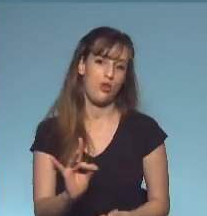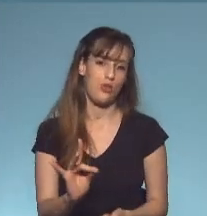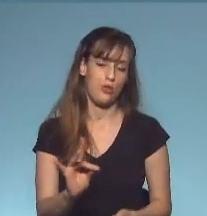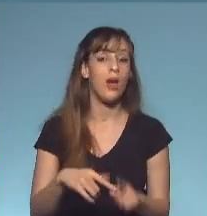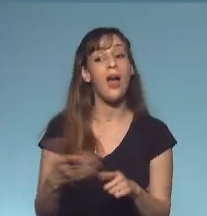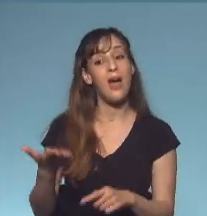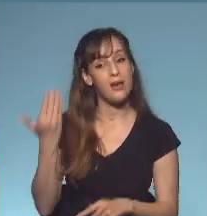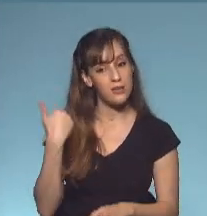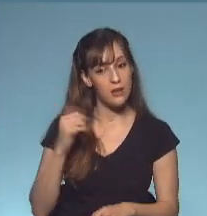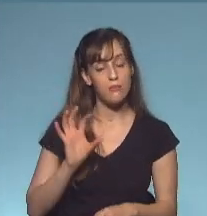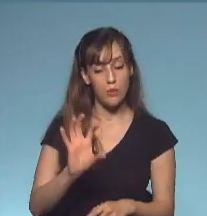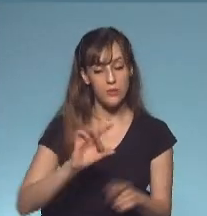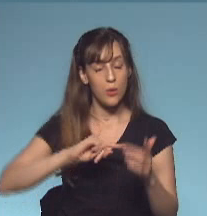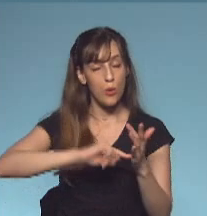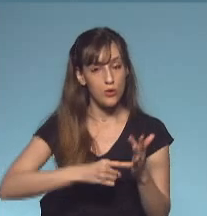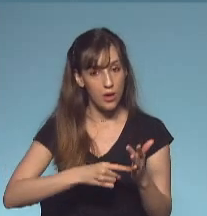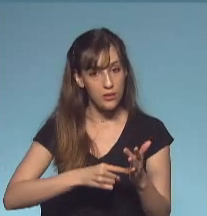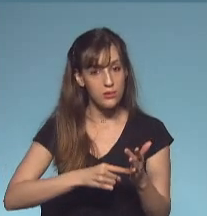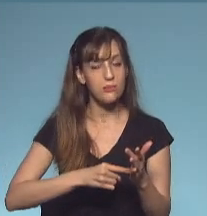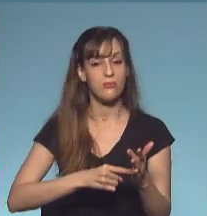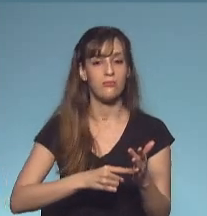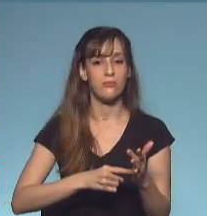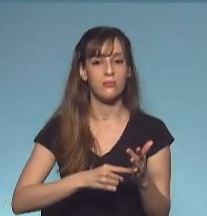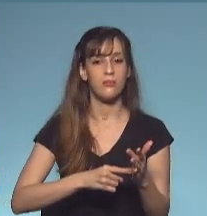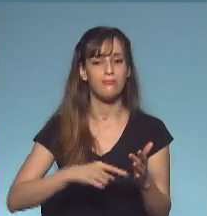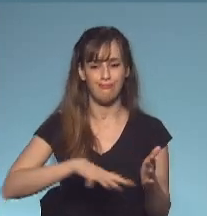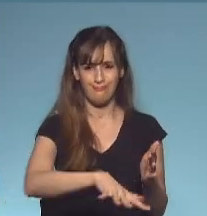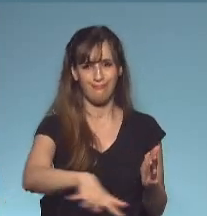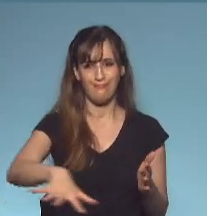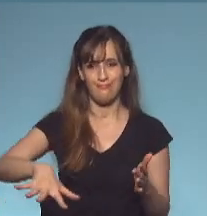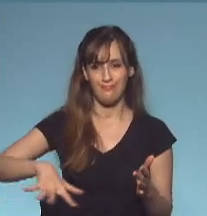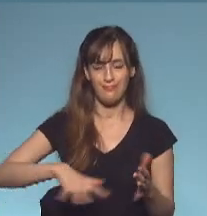la provincia de Buenos Aires, la jurisdicción más grande del país,